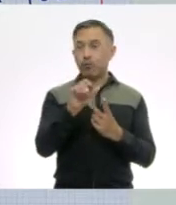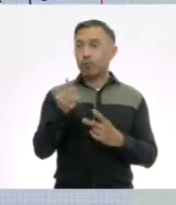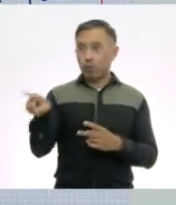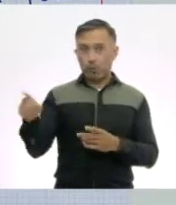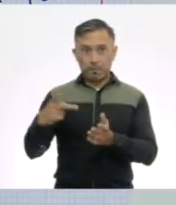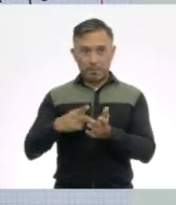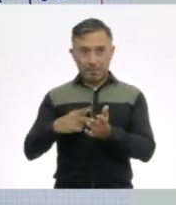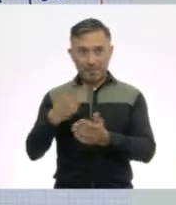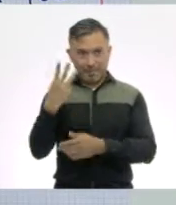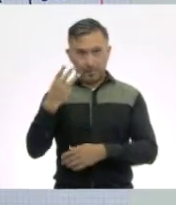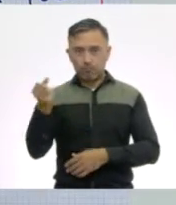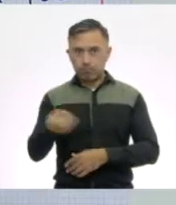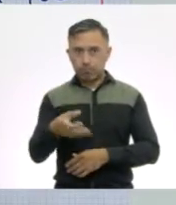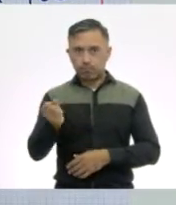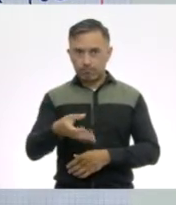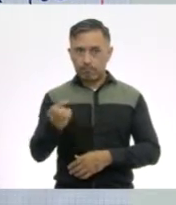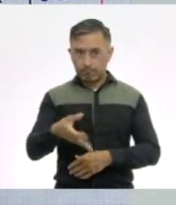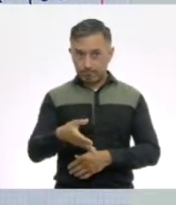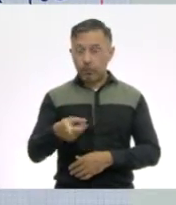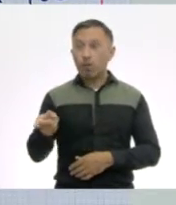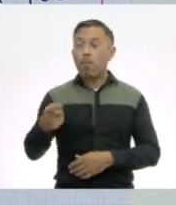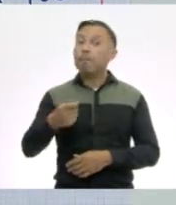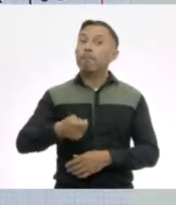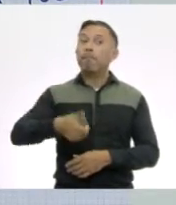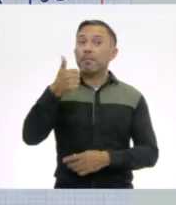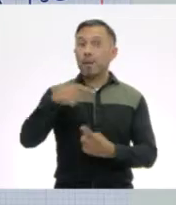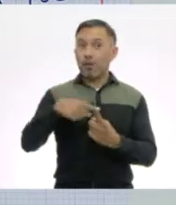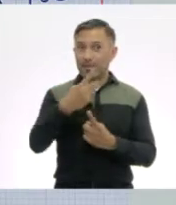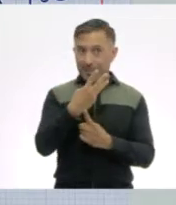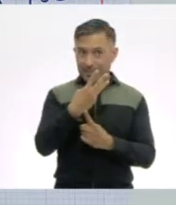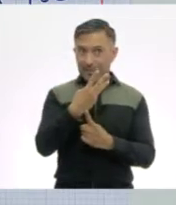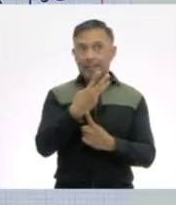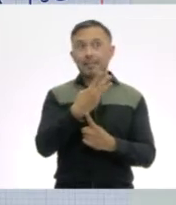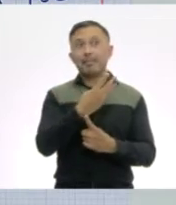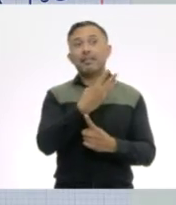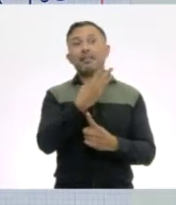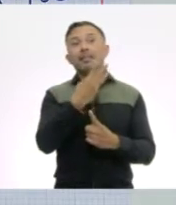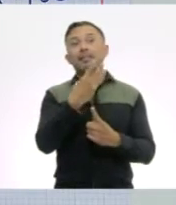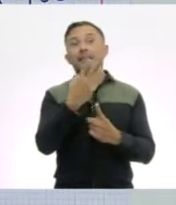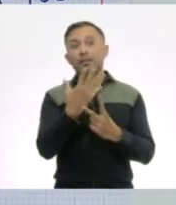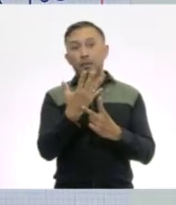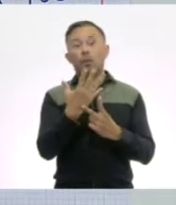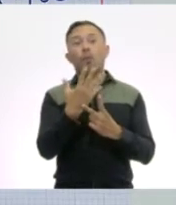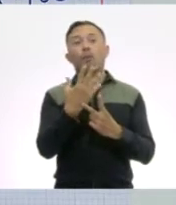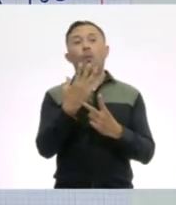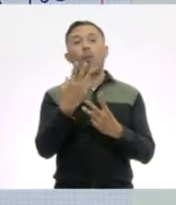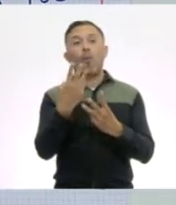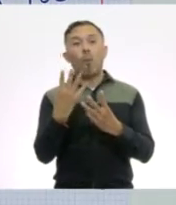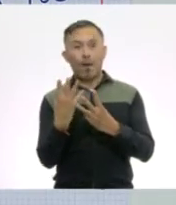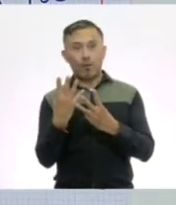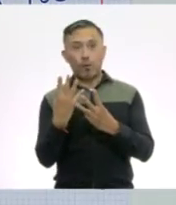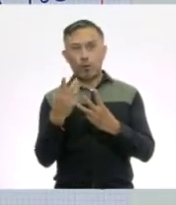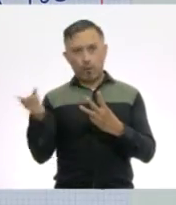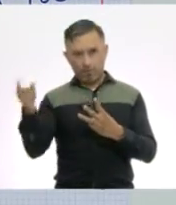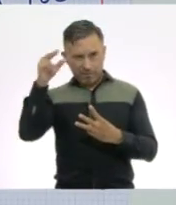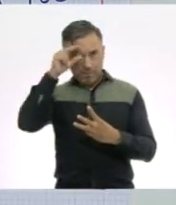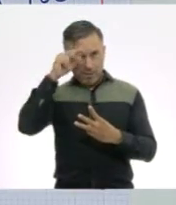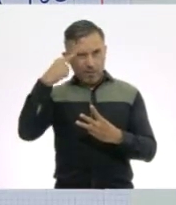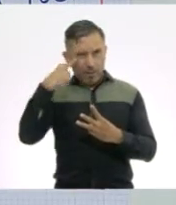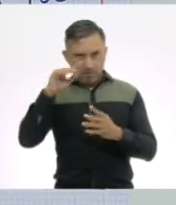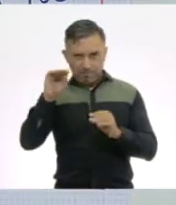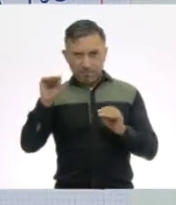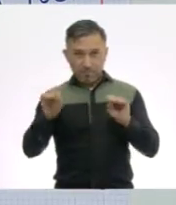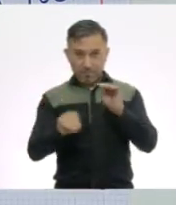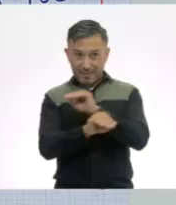veces y aunque primero te salió el 3, luego el 5 y luego el 4, muy inteligentemente para formar el número mayor,